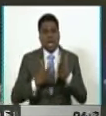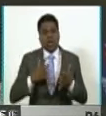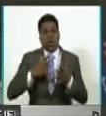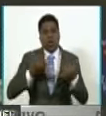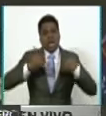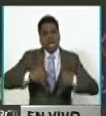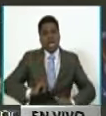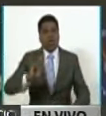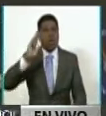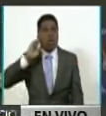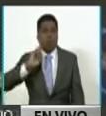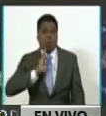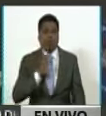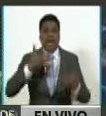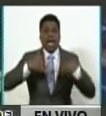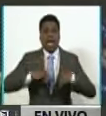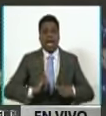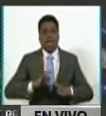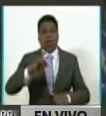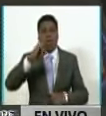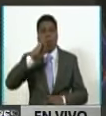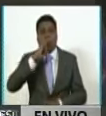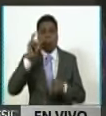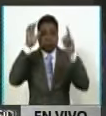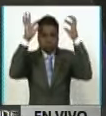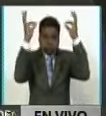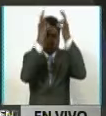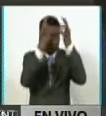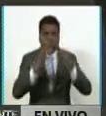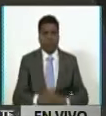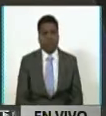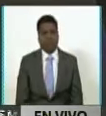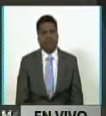Bolívar, hijos de Zamora e hijas de Zamora,